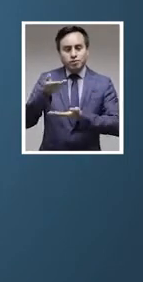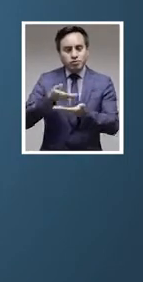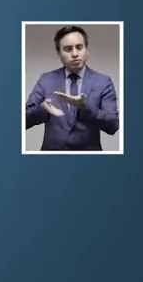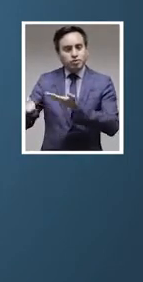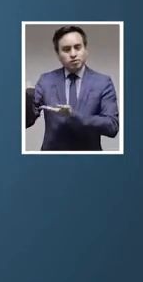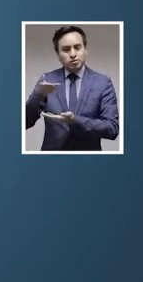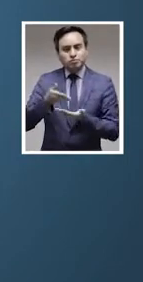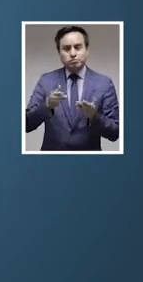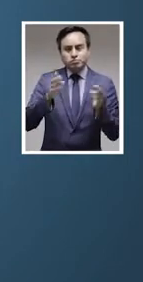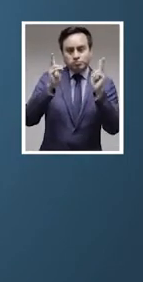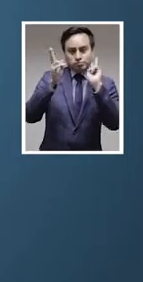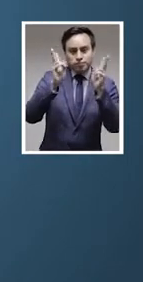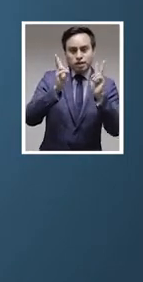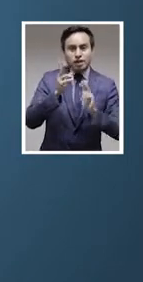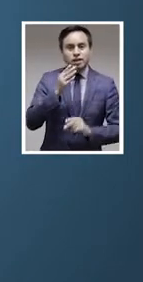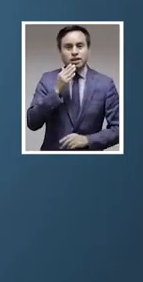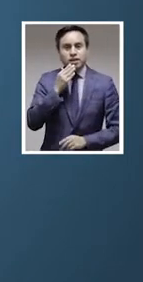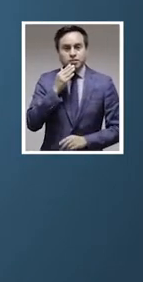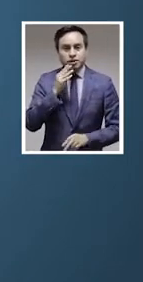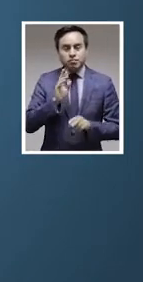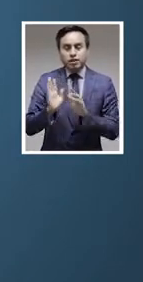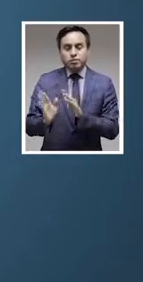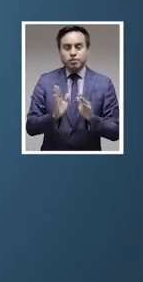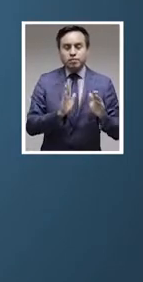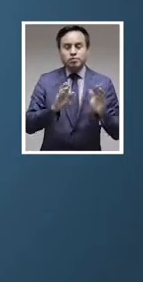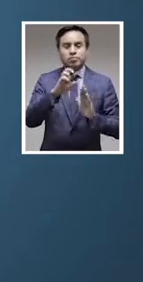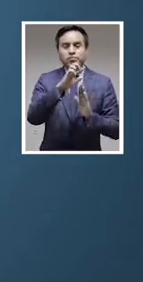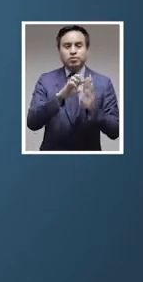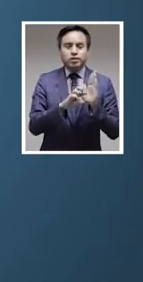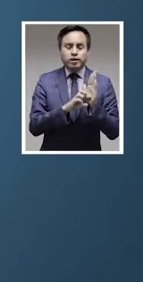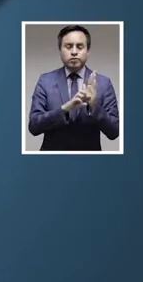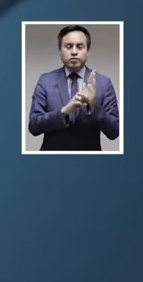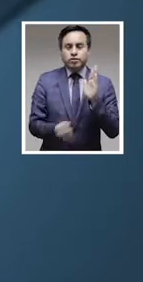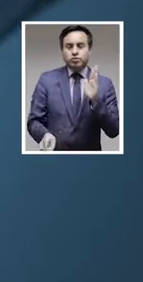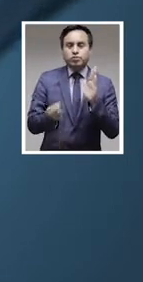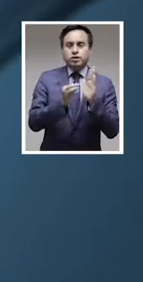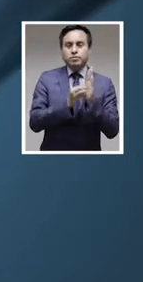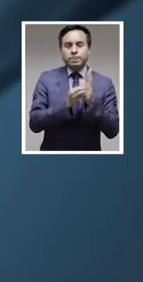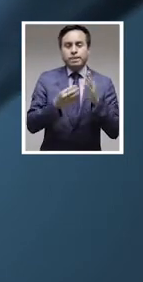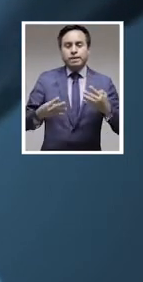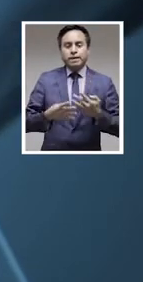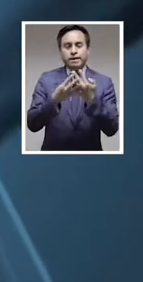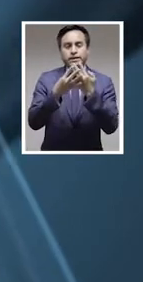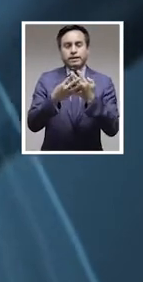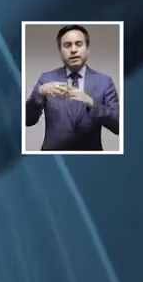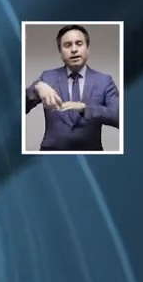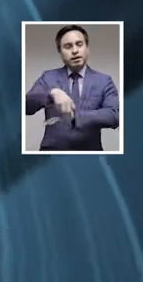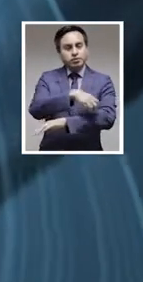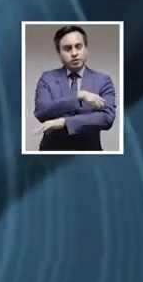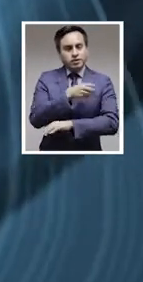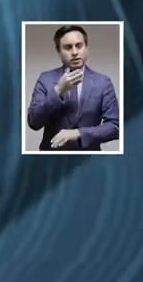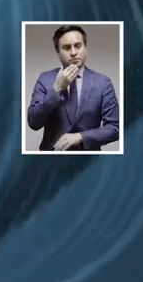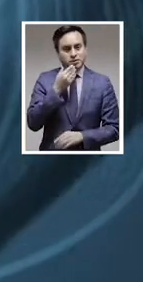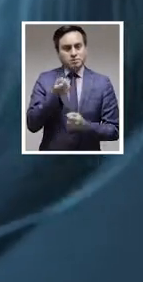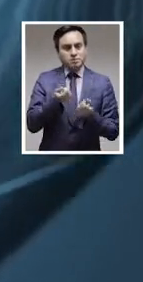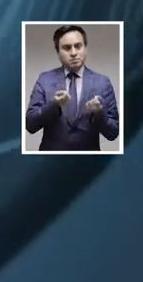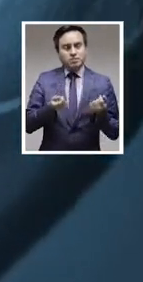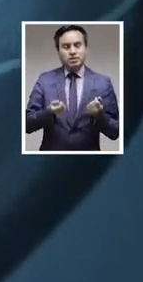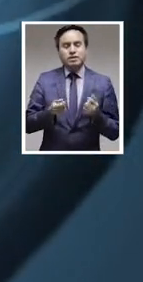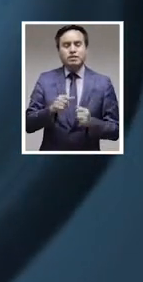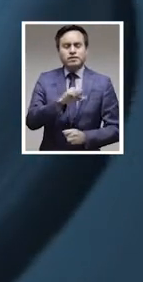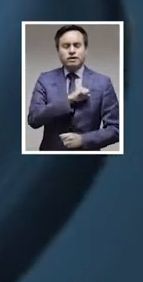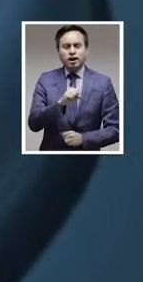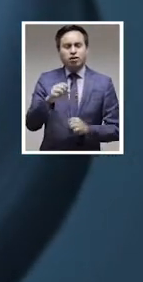sistema. Y también preparamos proyectos para incorporar estándar red en las regiones. La brecha entre